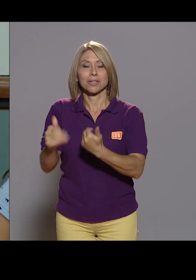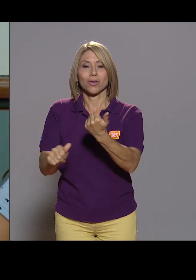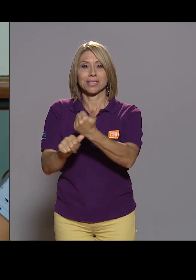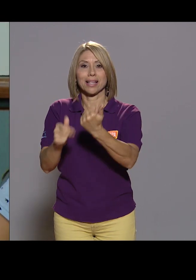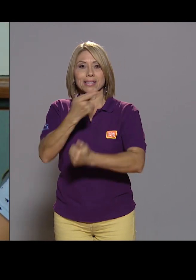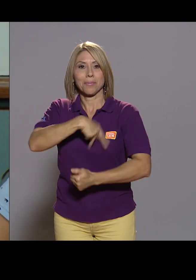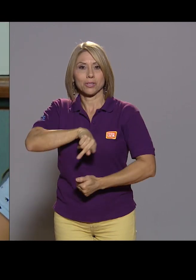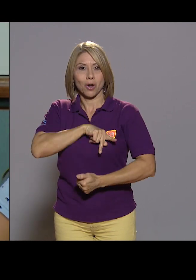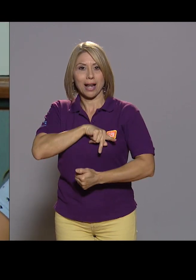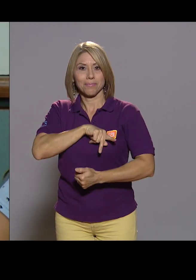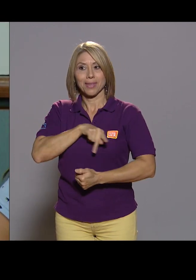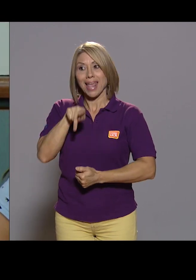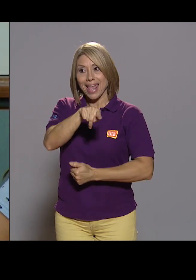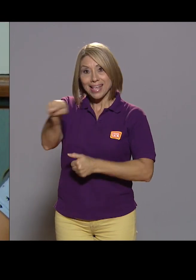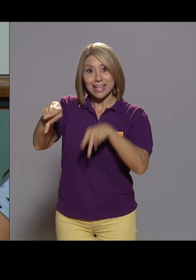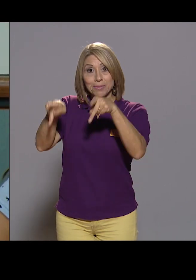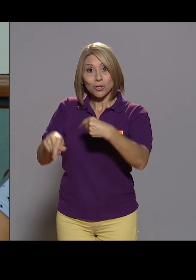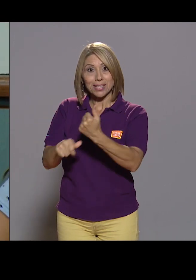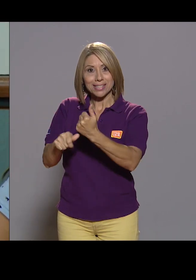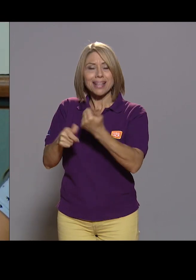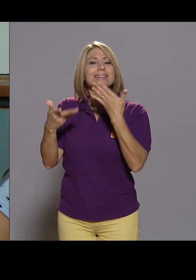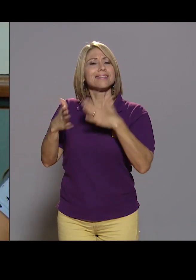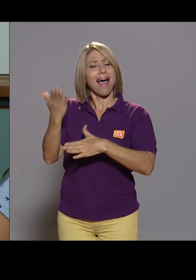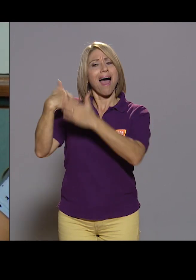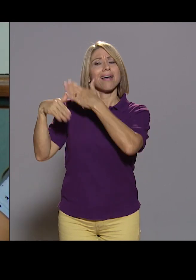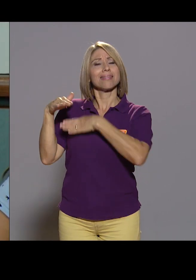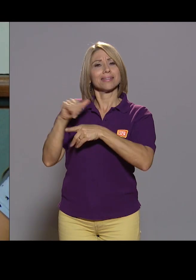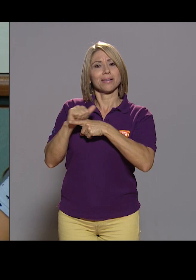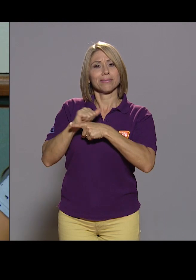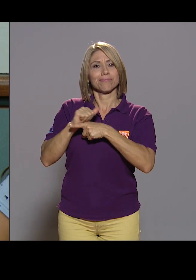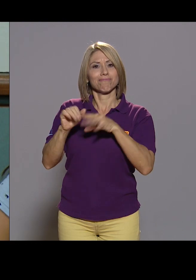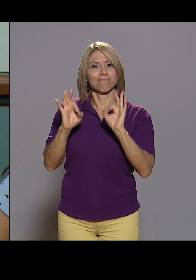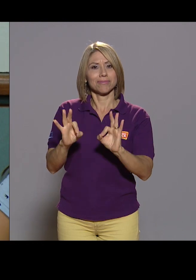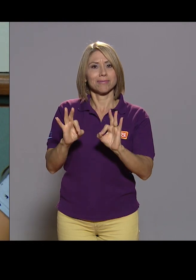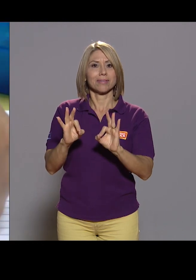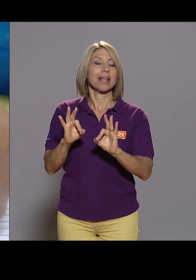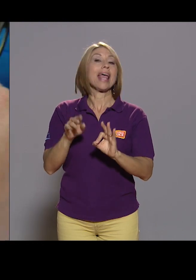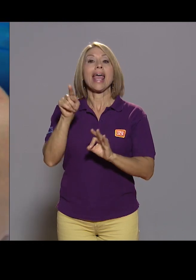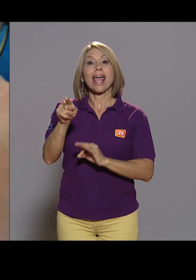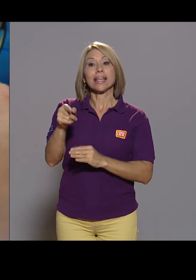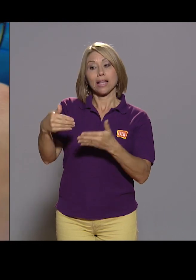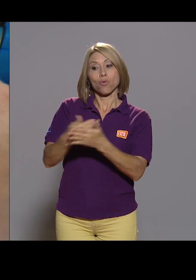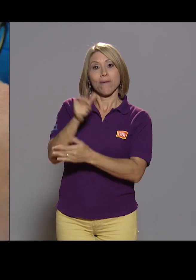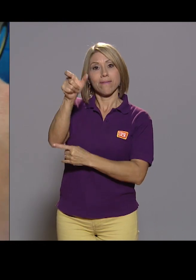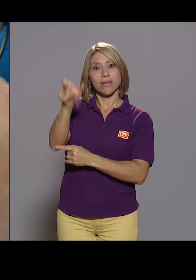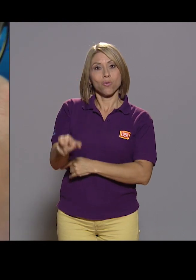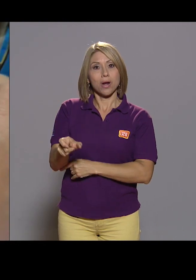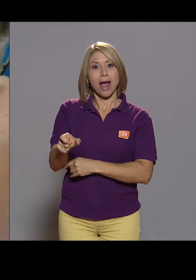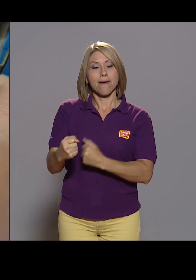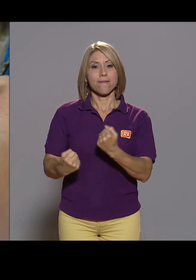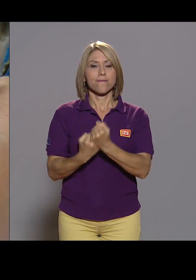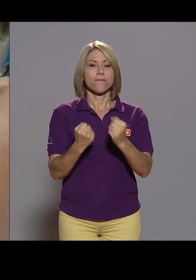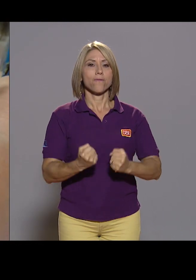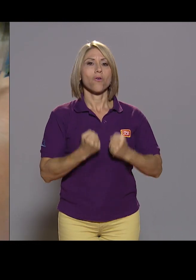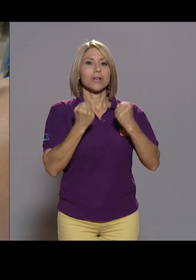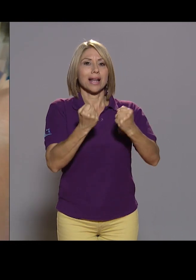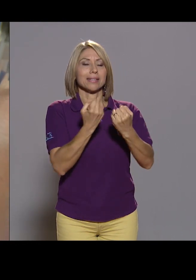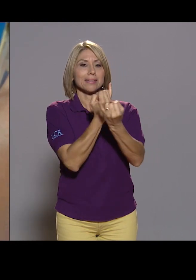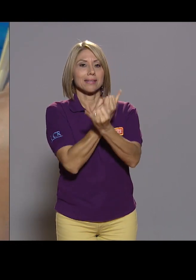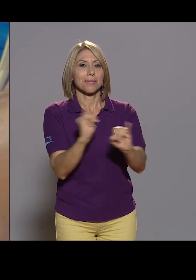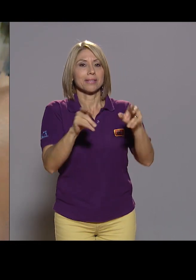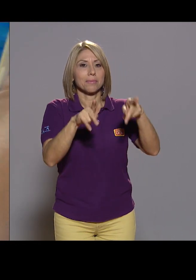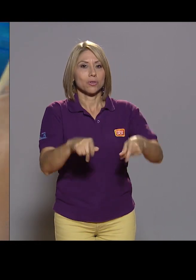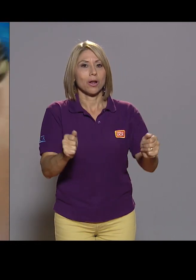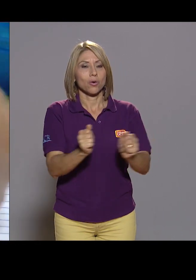de personas capacitadas para este rol. Esta nueva figura fortalece no solo la independencia de la persona con